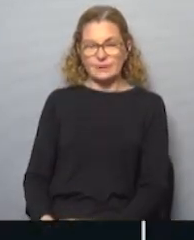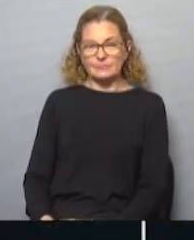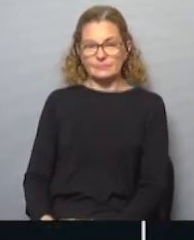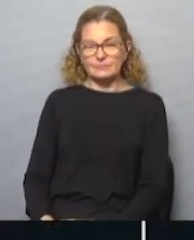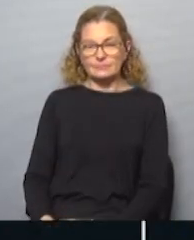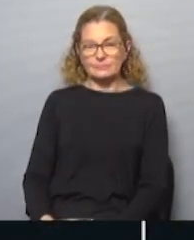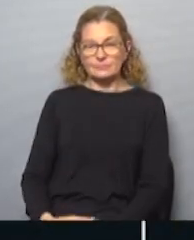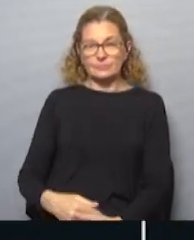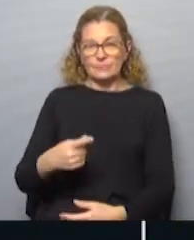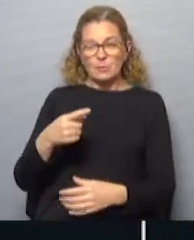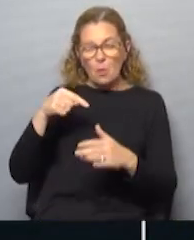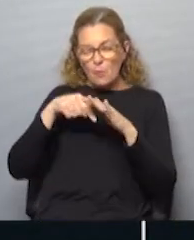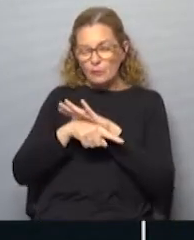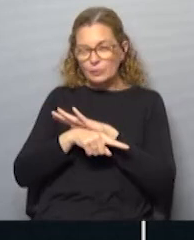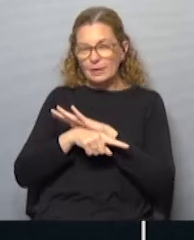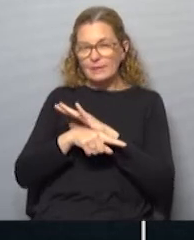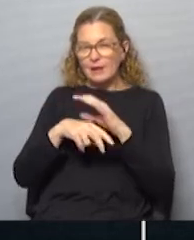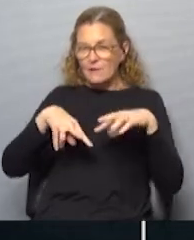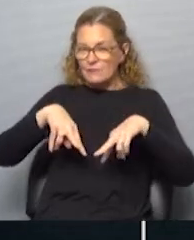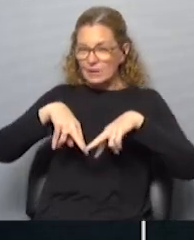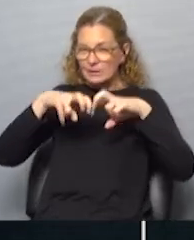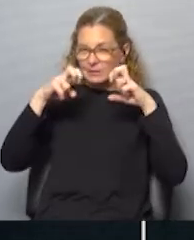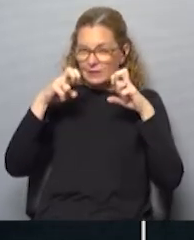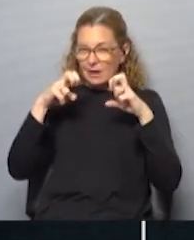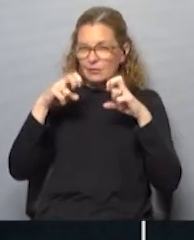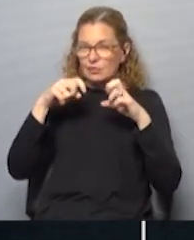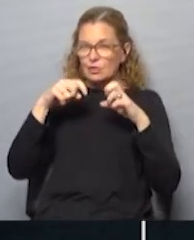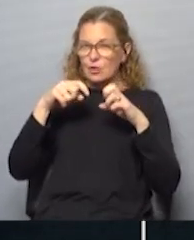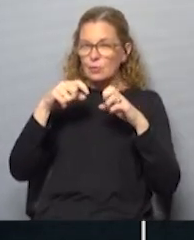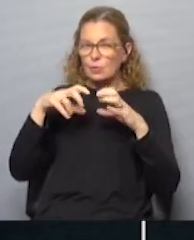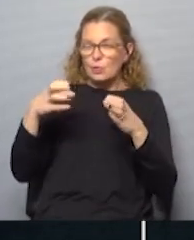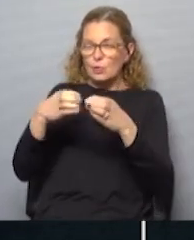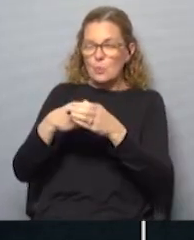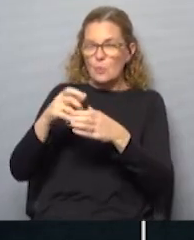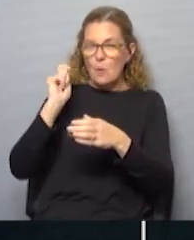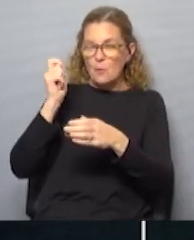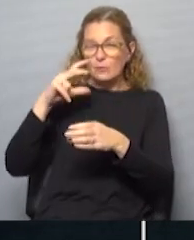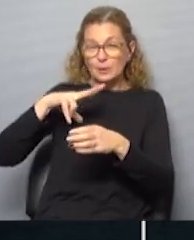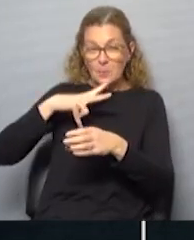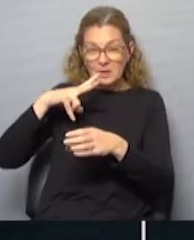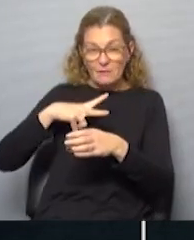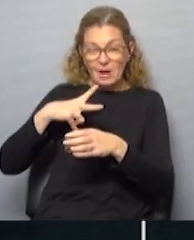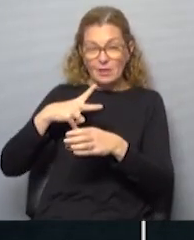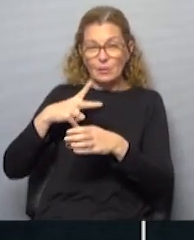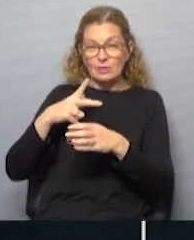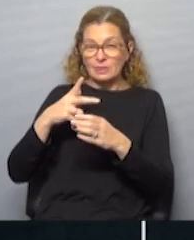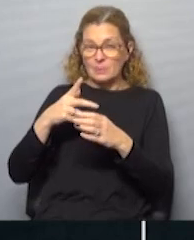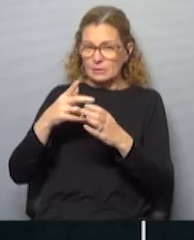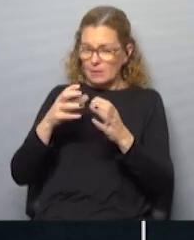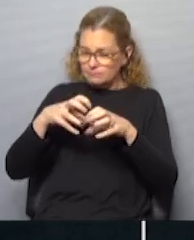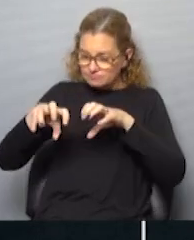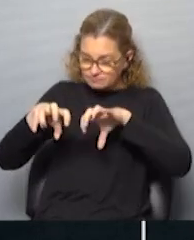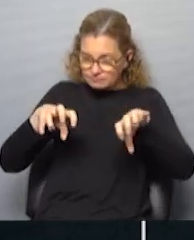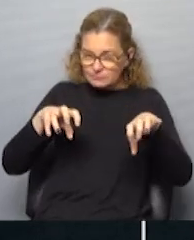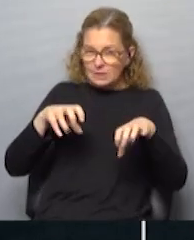tenemos que profundizar en la investigación y tenemos un sector público y un sector privado está bien diseminado